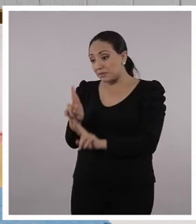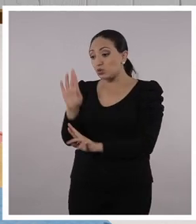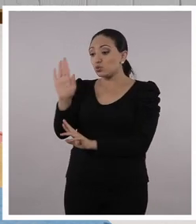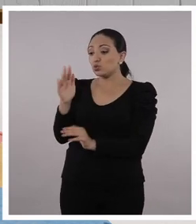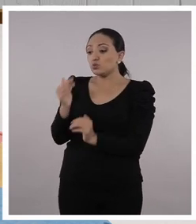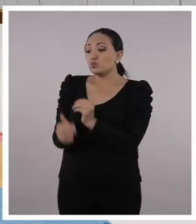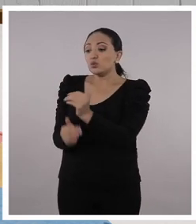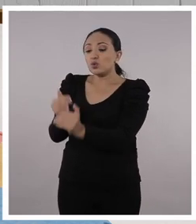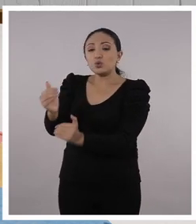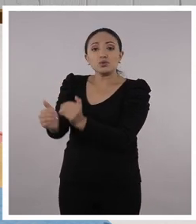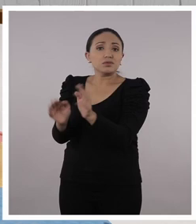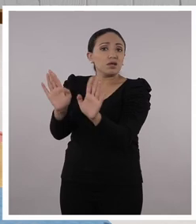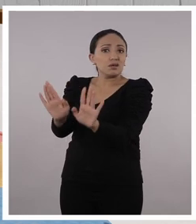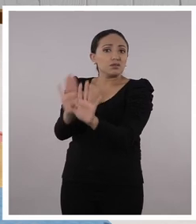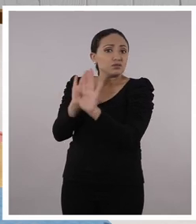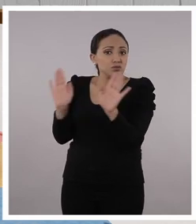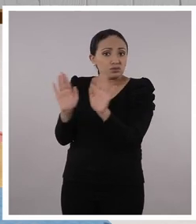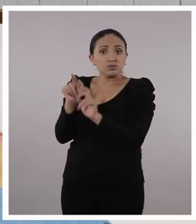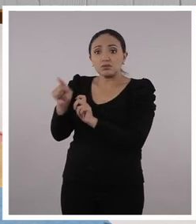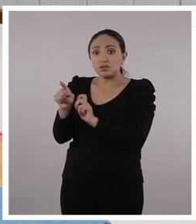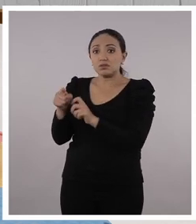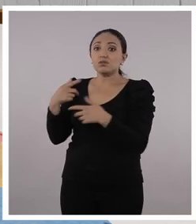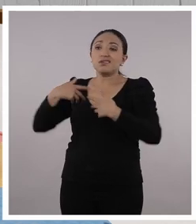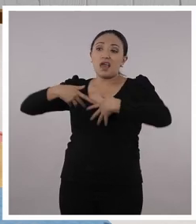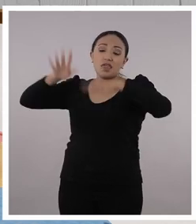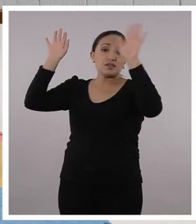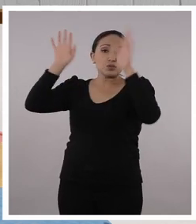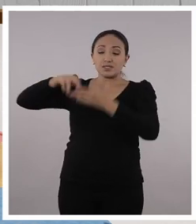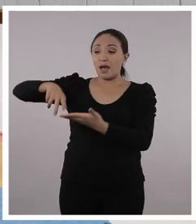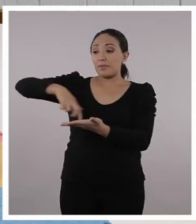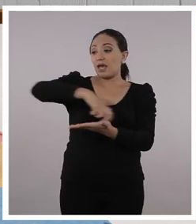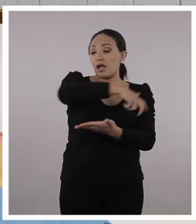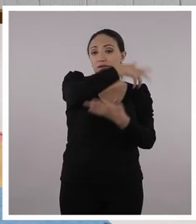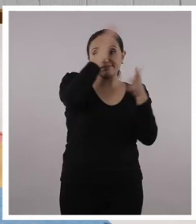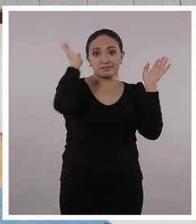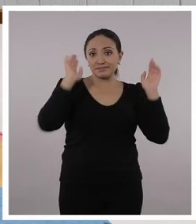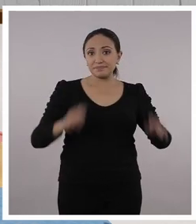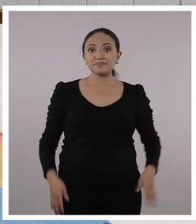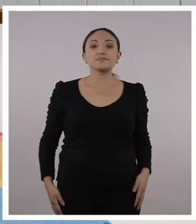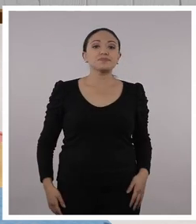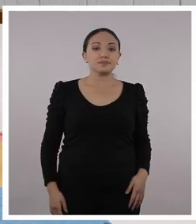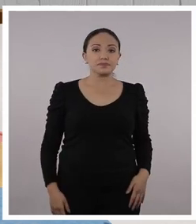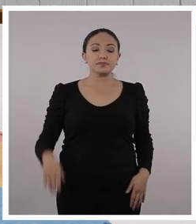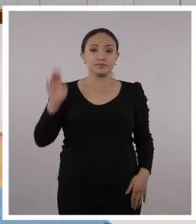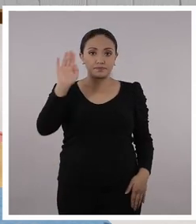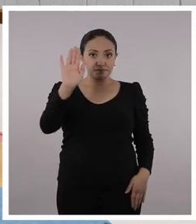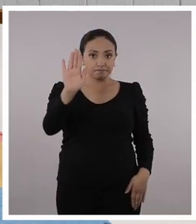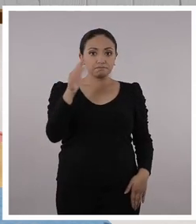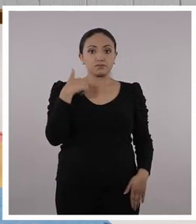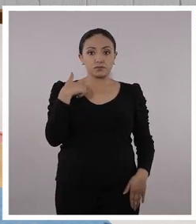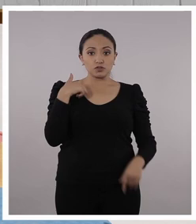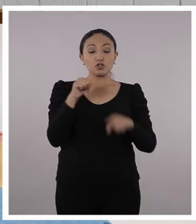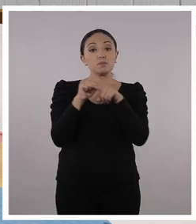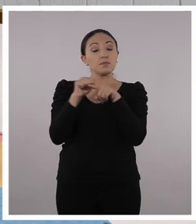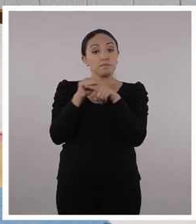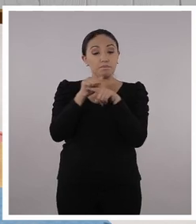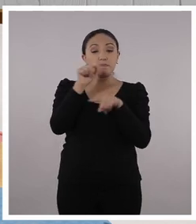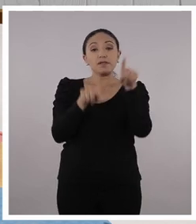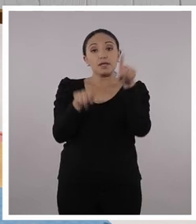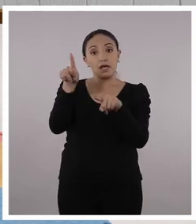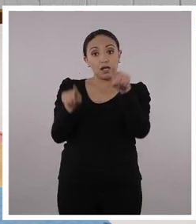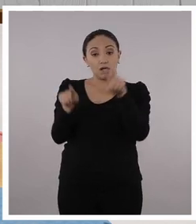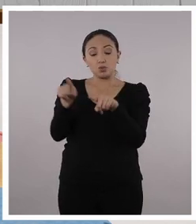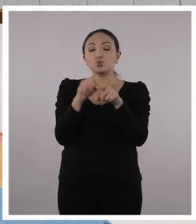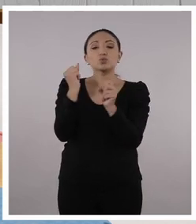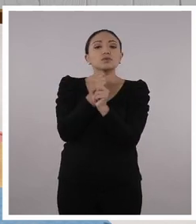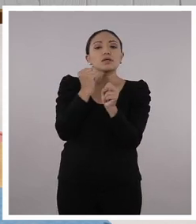respetar los procesos y dejarles que disfruten también del gateo, porque ya caminaremos pues toda la vida, ¿no? Sí. Entonces, hoy les tengo algunos ejercicios que